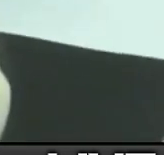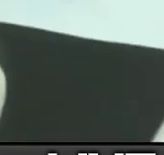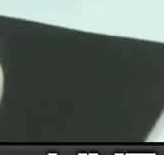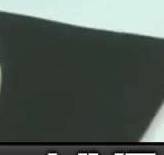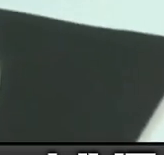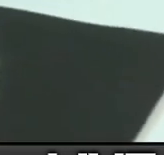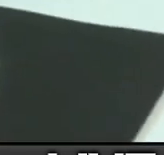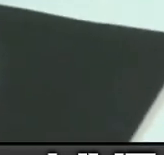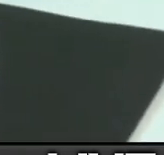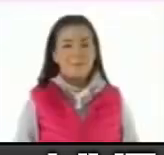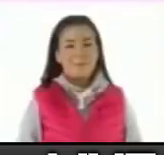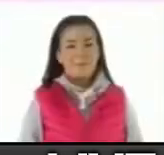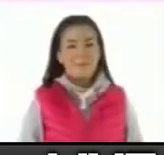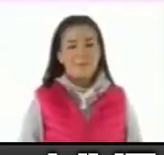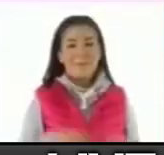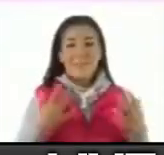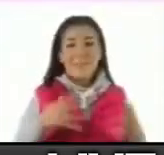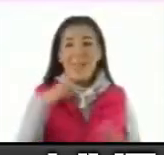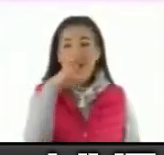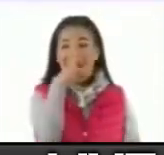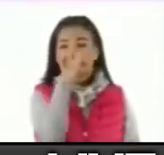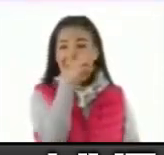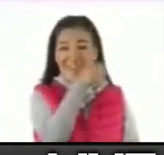Está caliente.